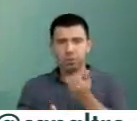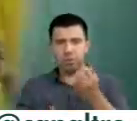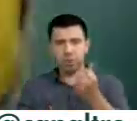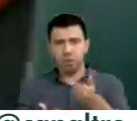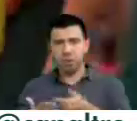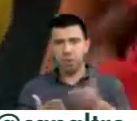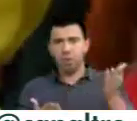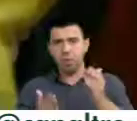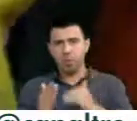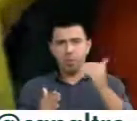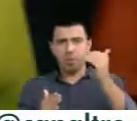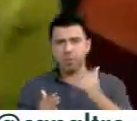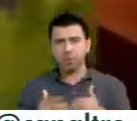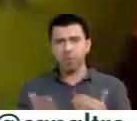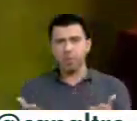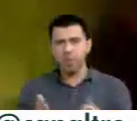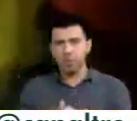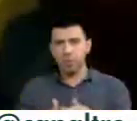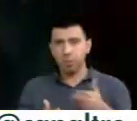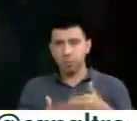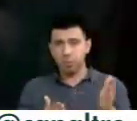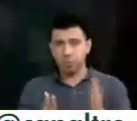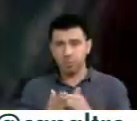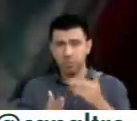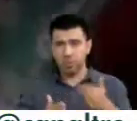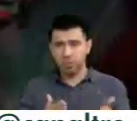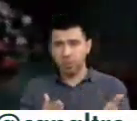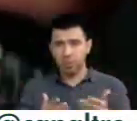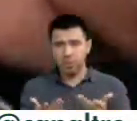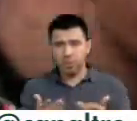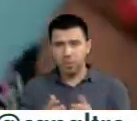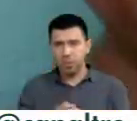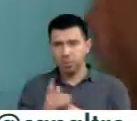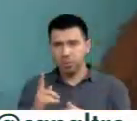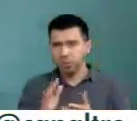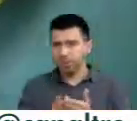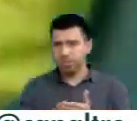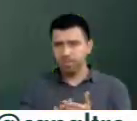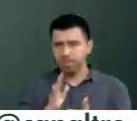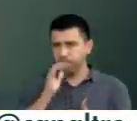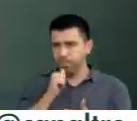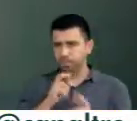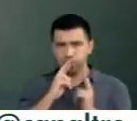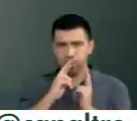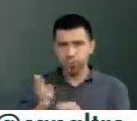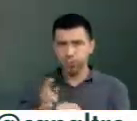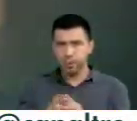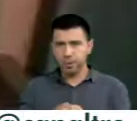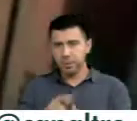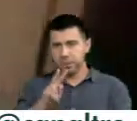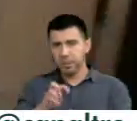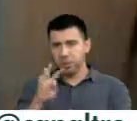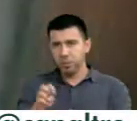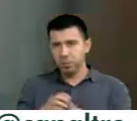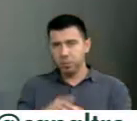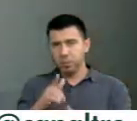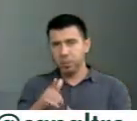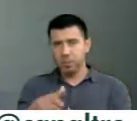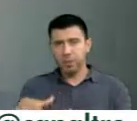bienes, motivo por el cual se solicitaron medidas cautelares ante Justicia y Paz. Los 20 inmuebles secuestrados están evaluados